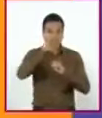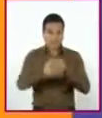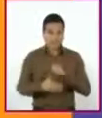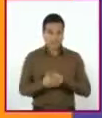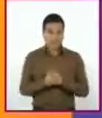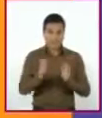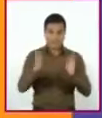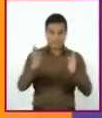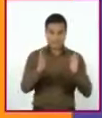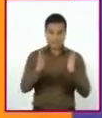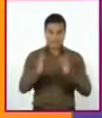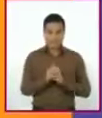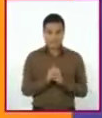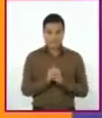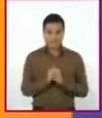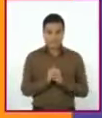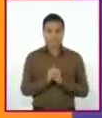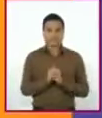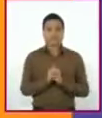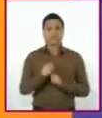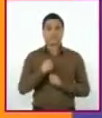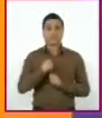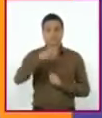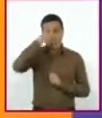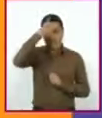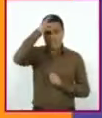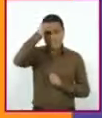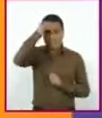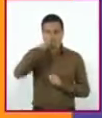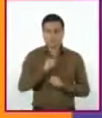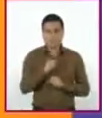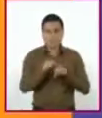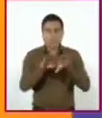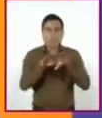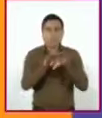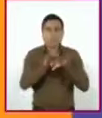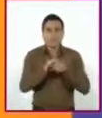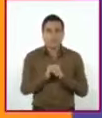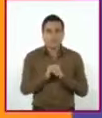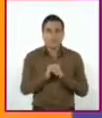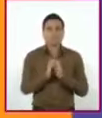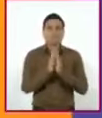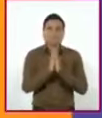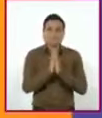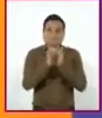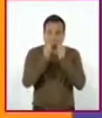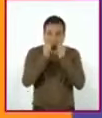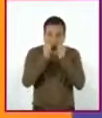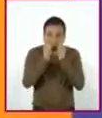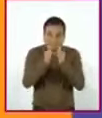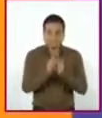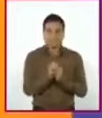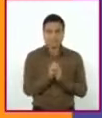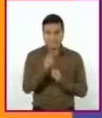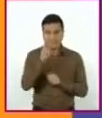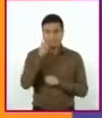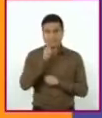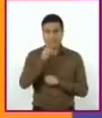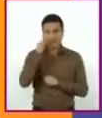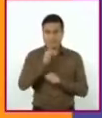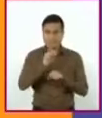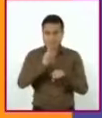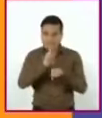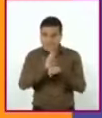Para lograr el propósito de aprendizaje del día de hoy, les pedimos poner atención, mantenerse alerta y